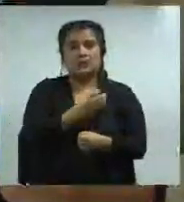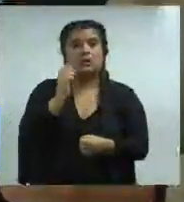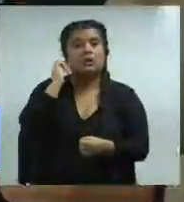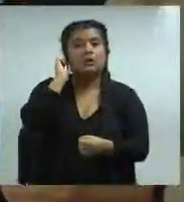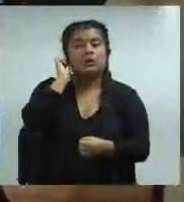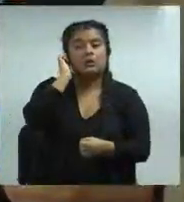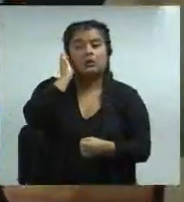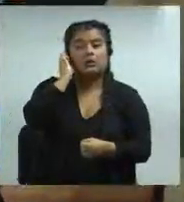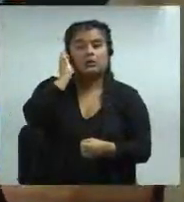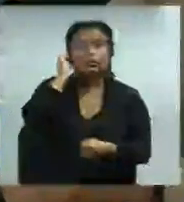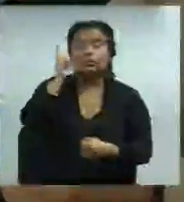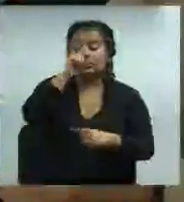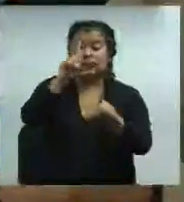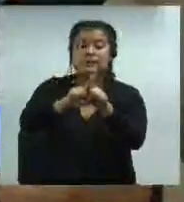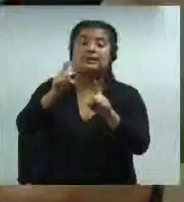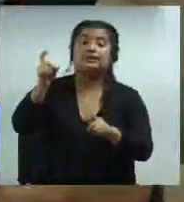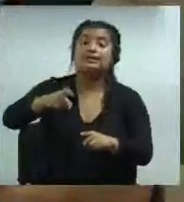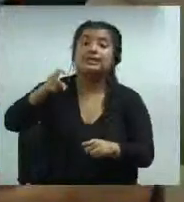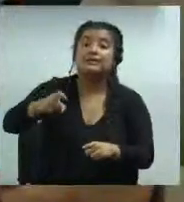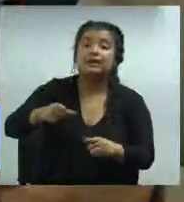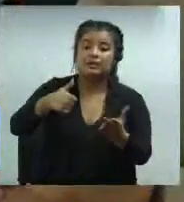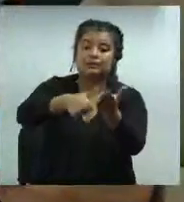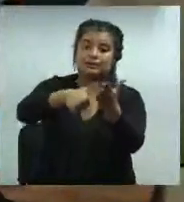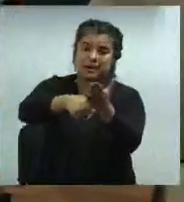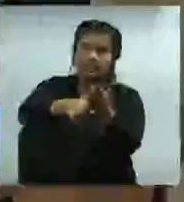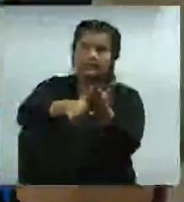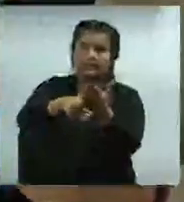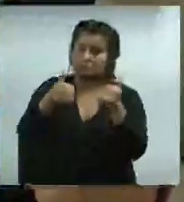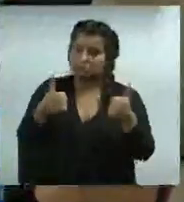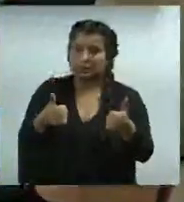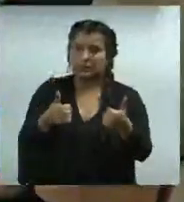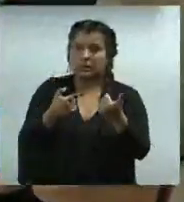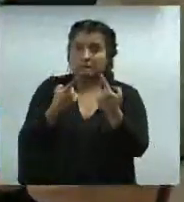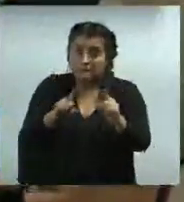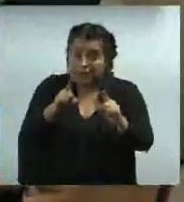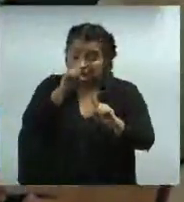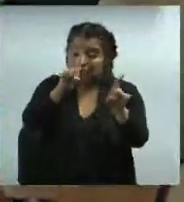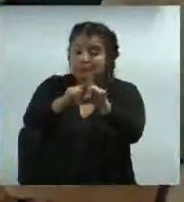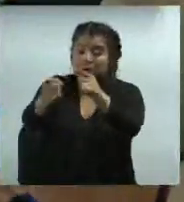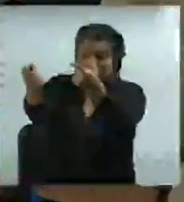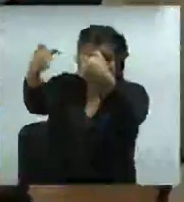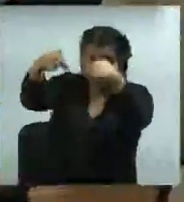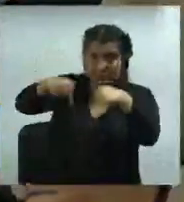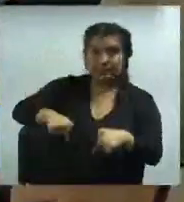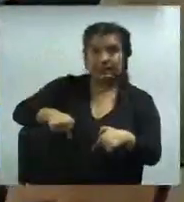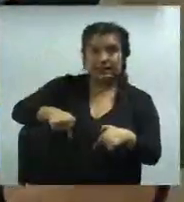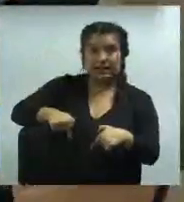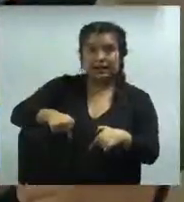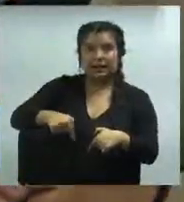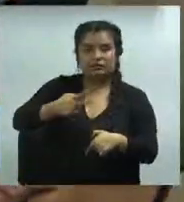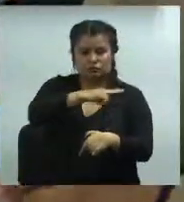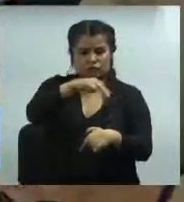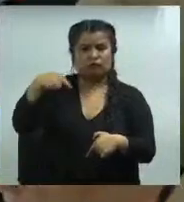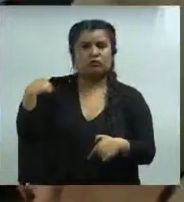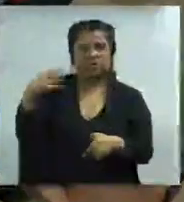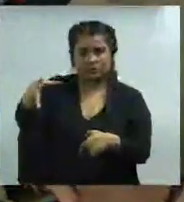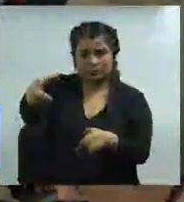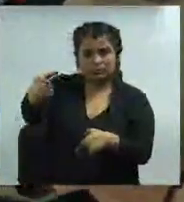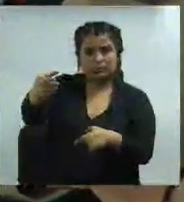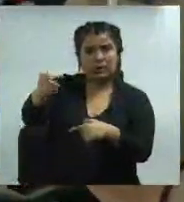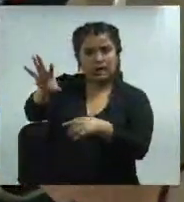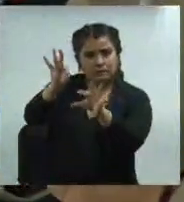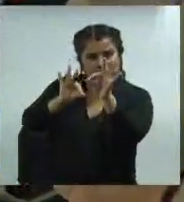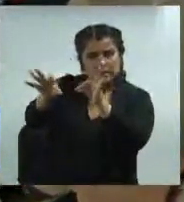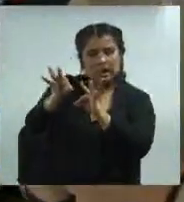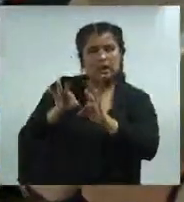República debe empezar con esta nota, pero luego citar aquí a esta instancia. Tenemos la facultad también de citar a funcionarios